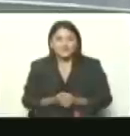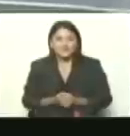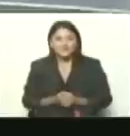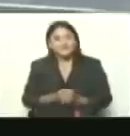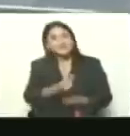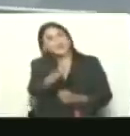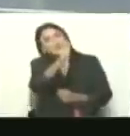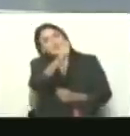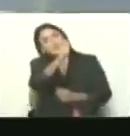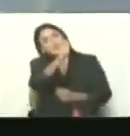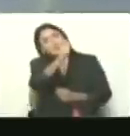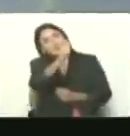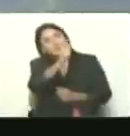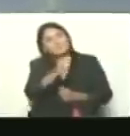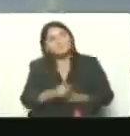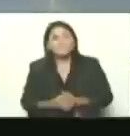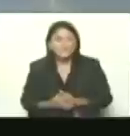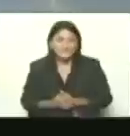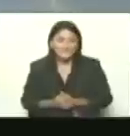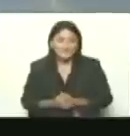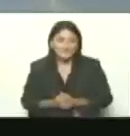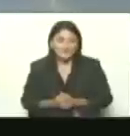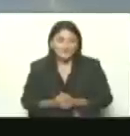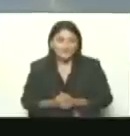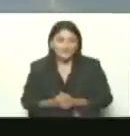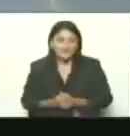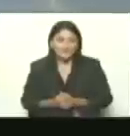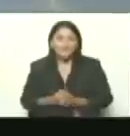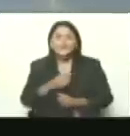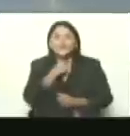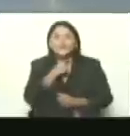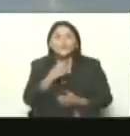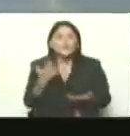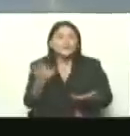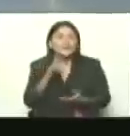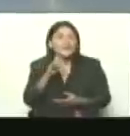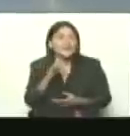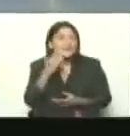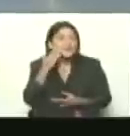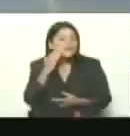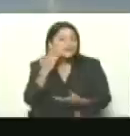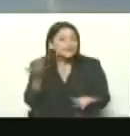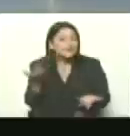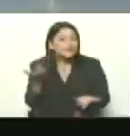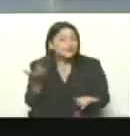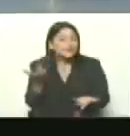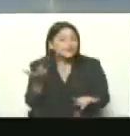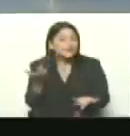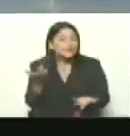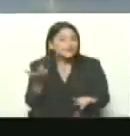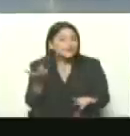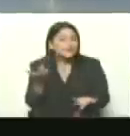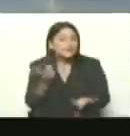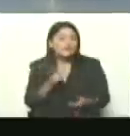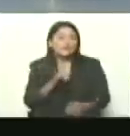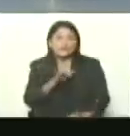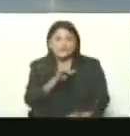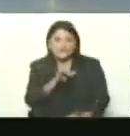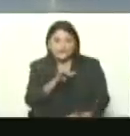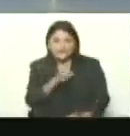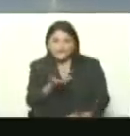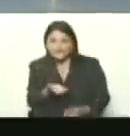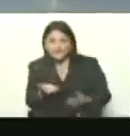metes en alguna? En alguna, sí. ¿Cuál te gusta? Bueno, un poquito el Instagram. Un poquito el Instagram,